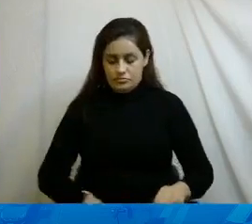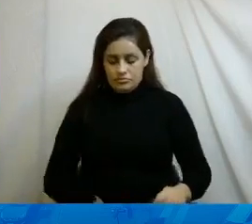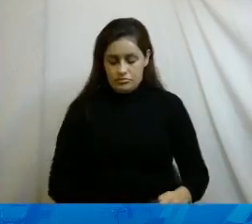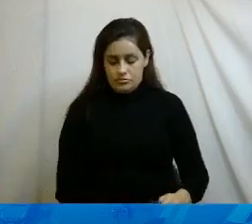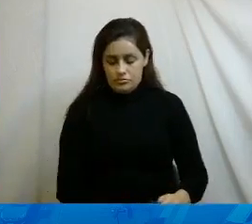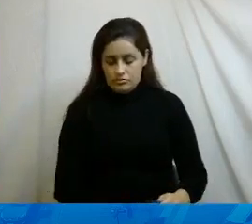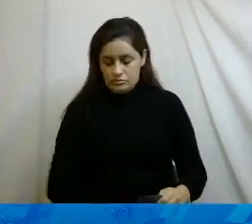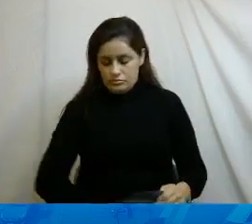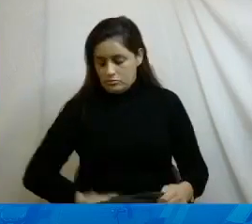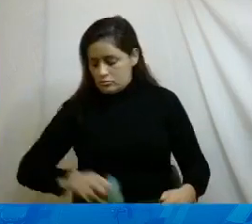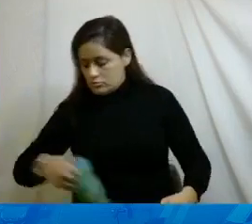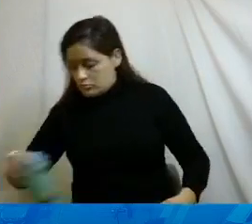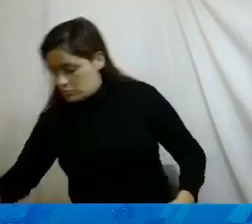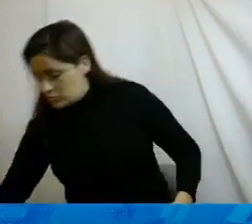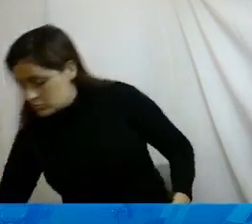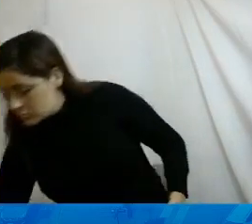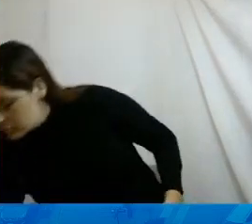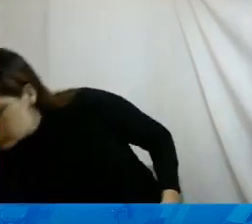que yo